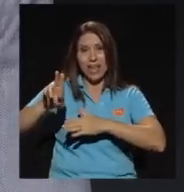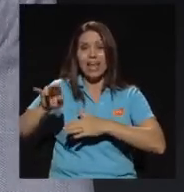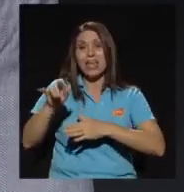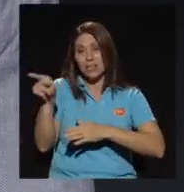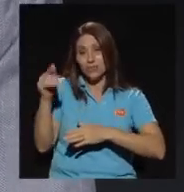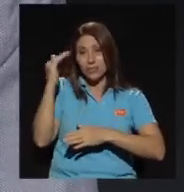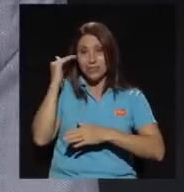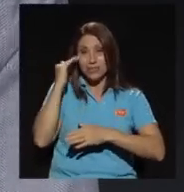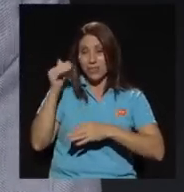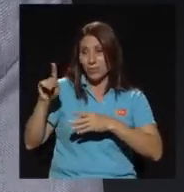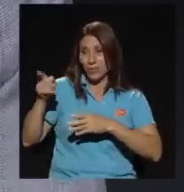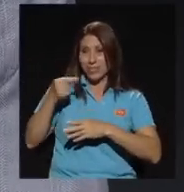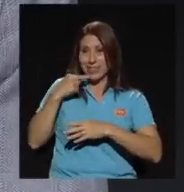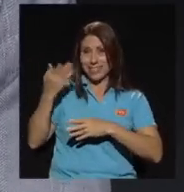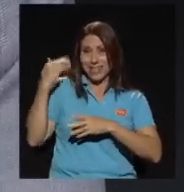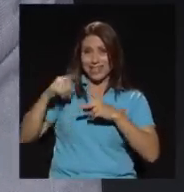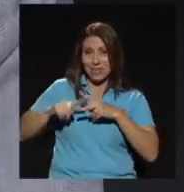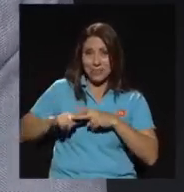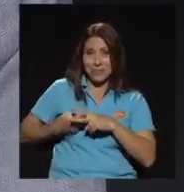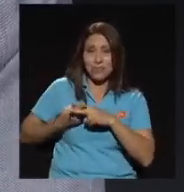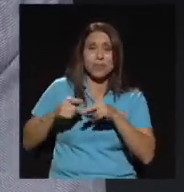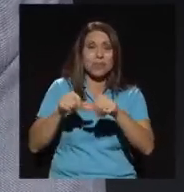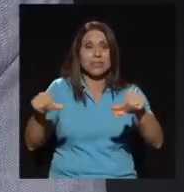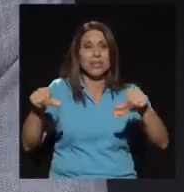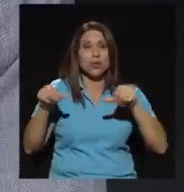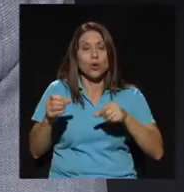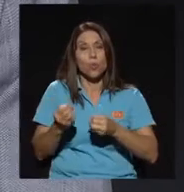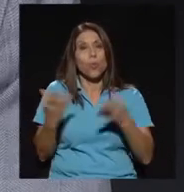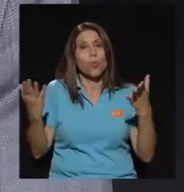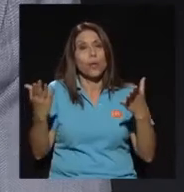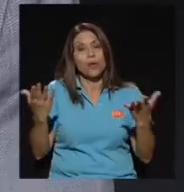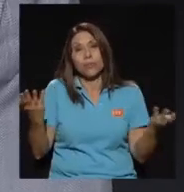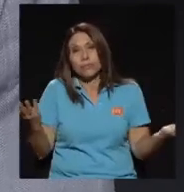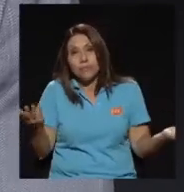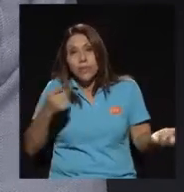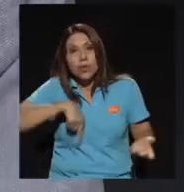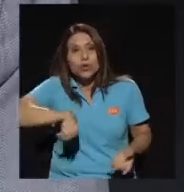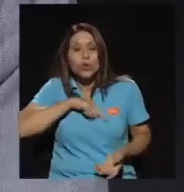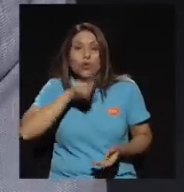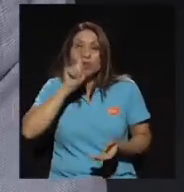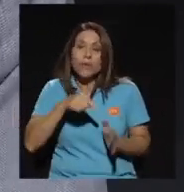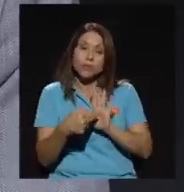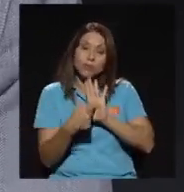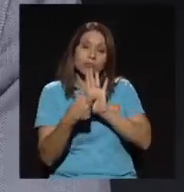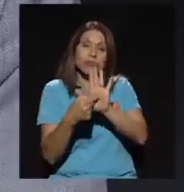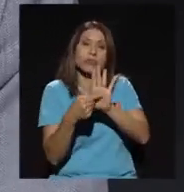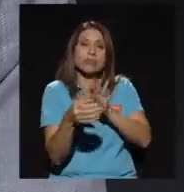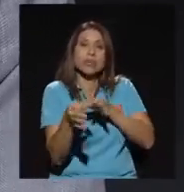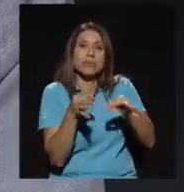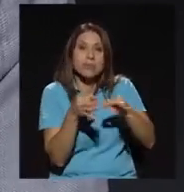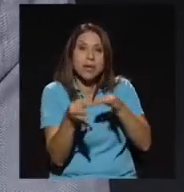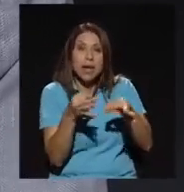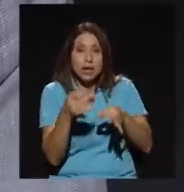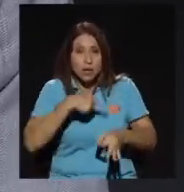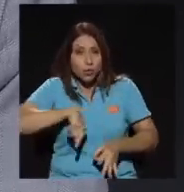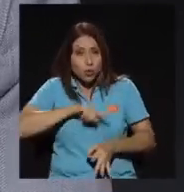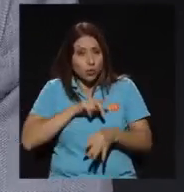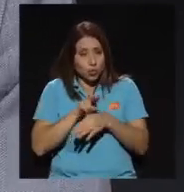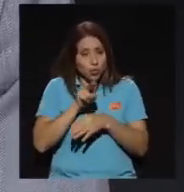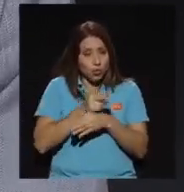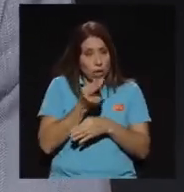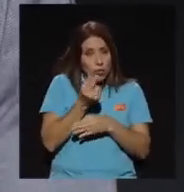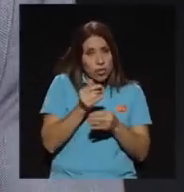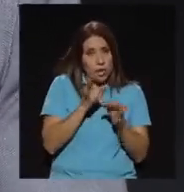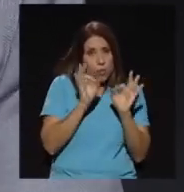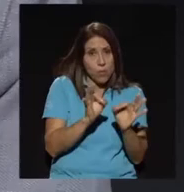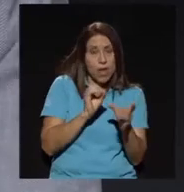programas, la verdad es que tenemos que aprender a rendir cuentas de si estamos utilizando de manera eficiente o no los recursos que el Estado